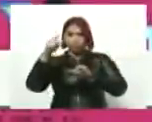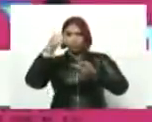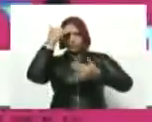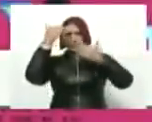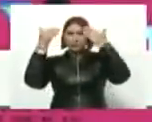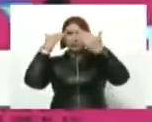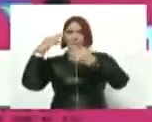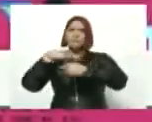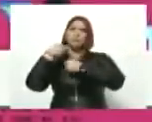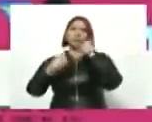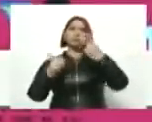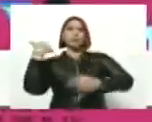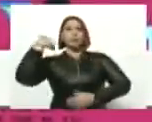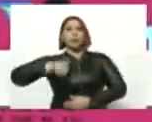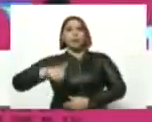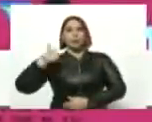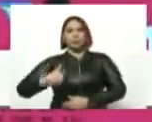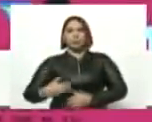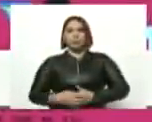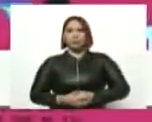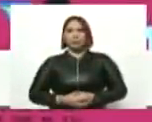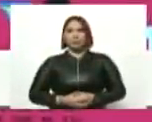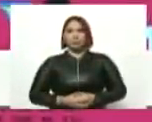Saludos a las delegaciones de Argentina,